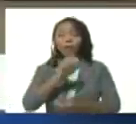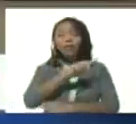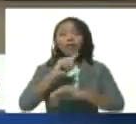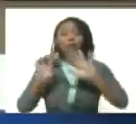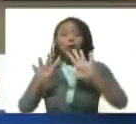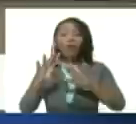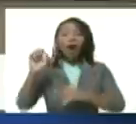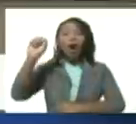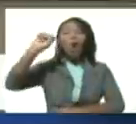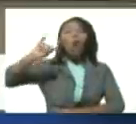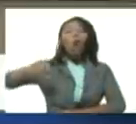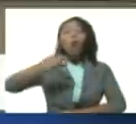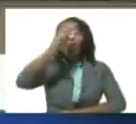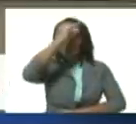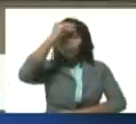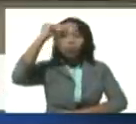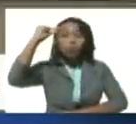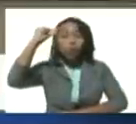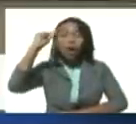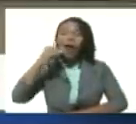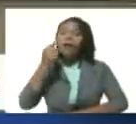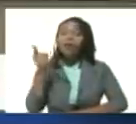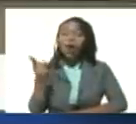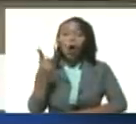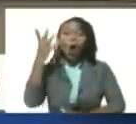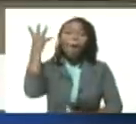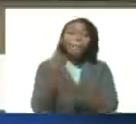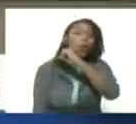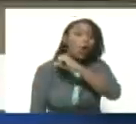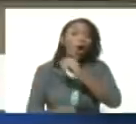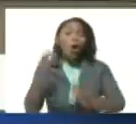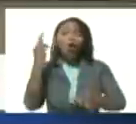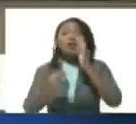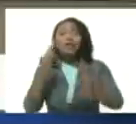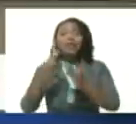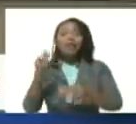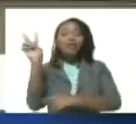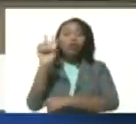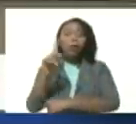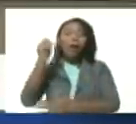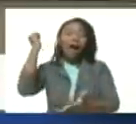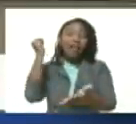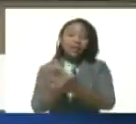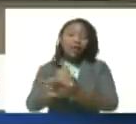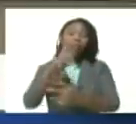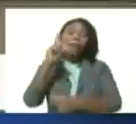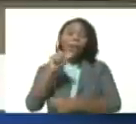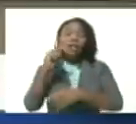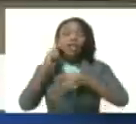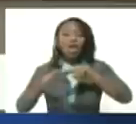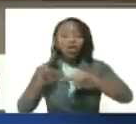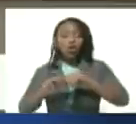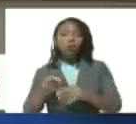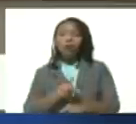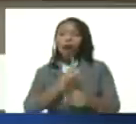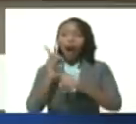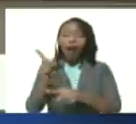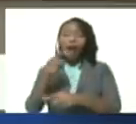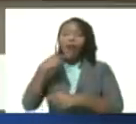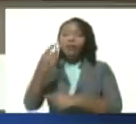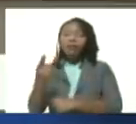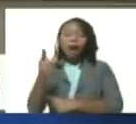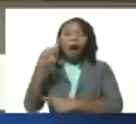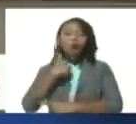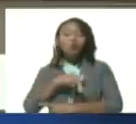Borges, prófugo de la justicia venezolana por haber asesinado a un niño también, estigmatizaba